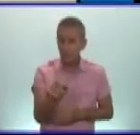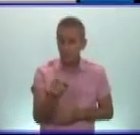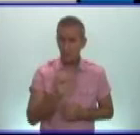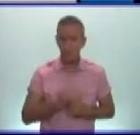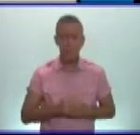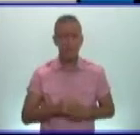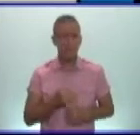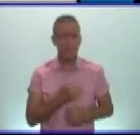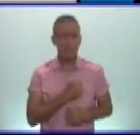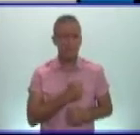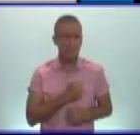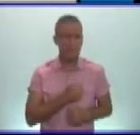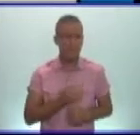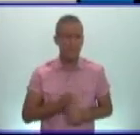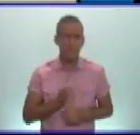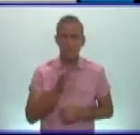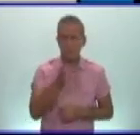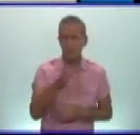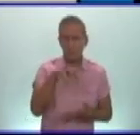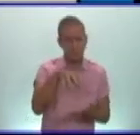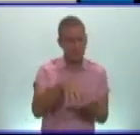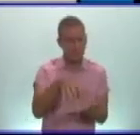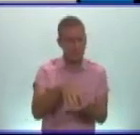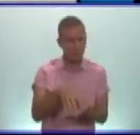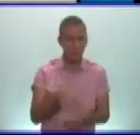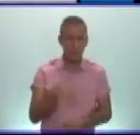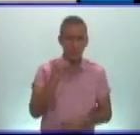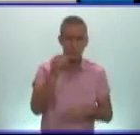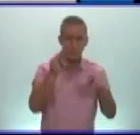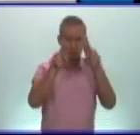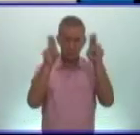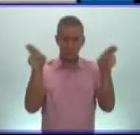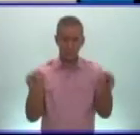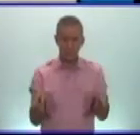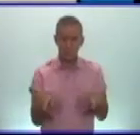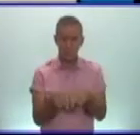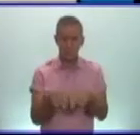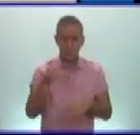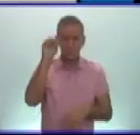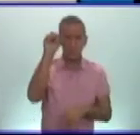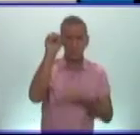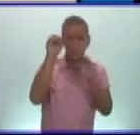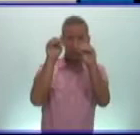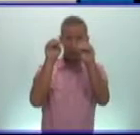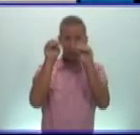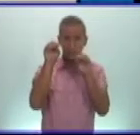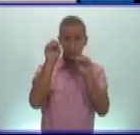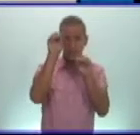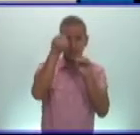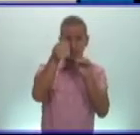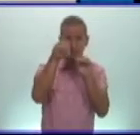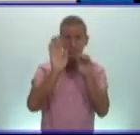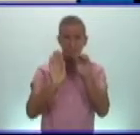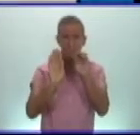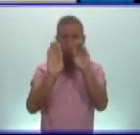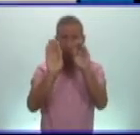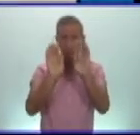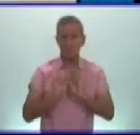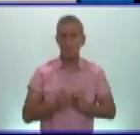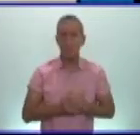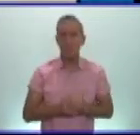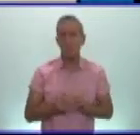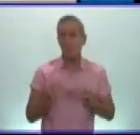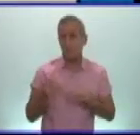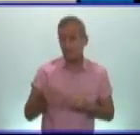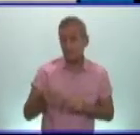al correo, en algunos buzones que se pueden encontrar en los lugares donde nosotros vivimos. Recuerden,